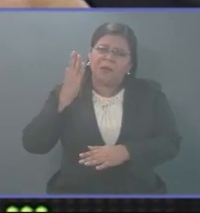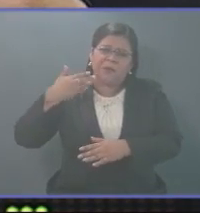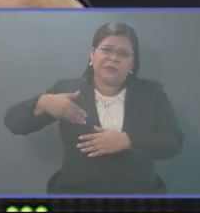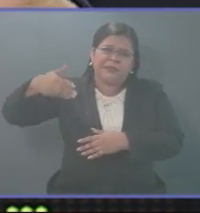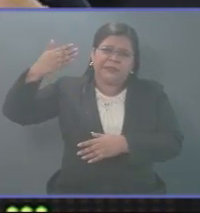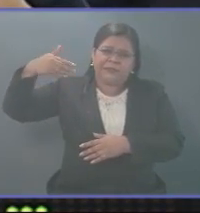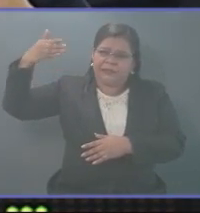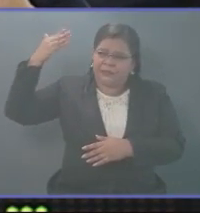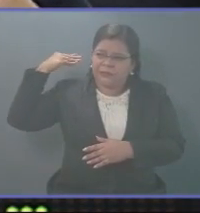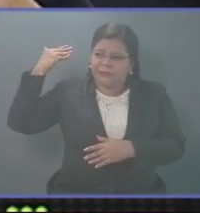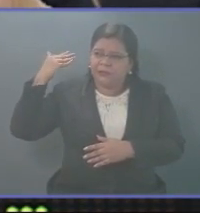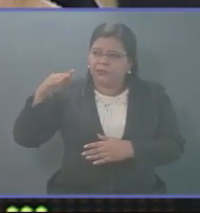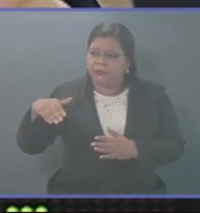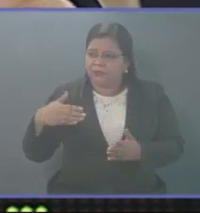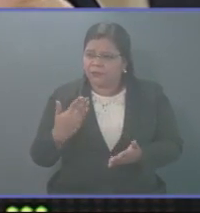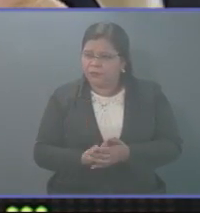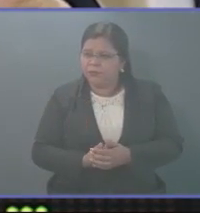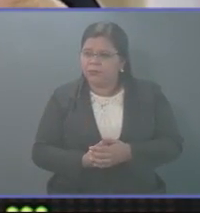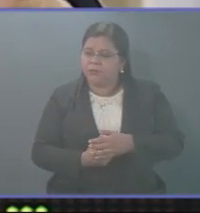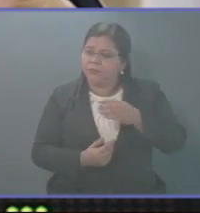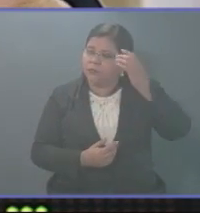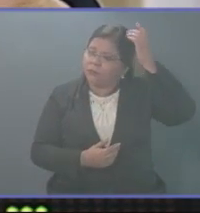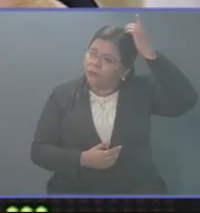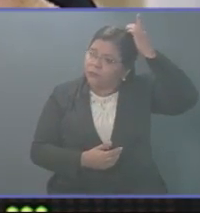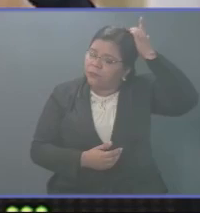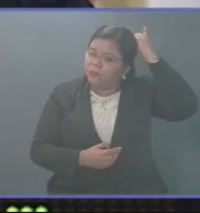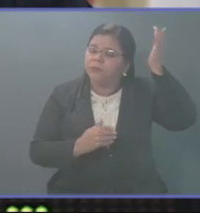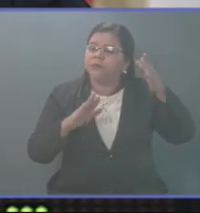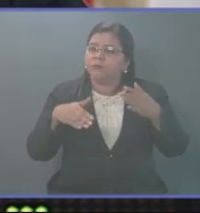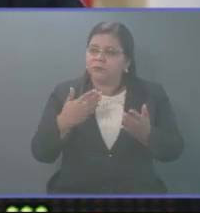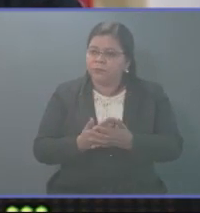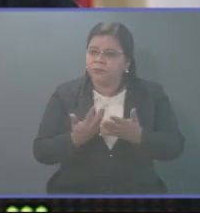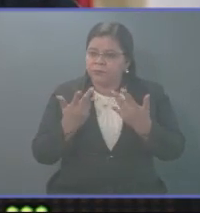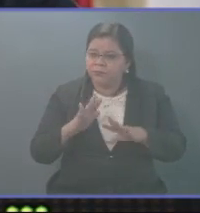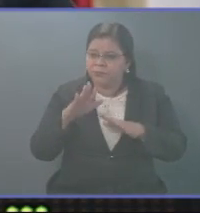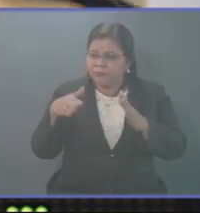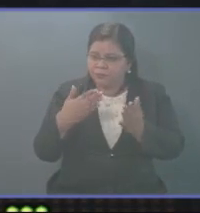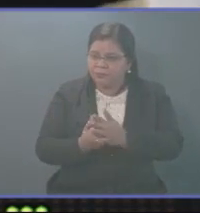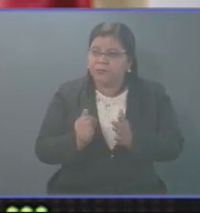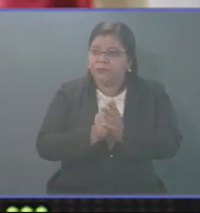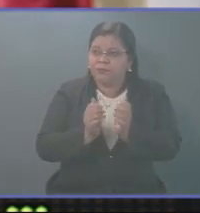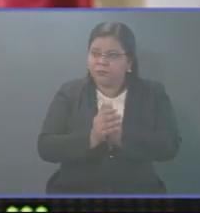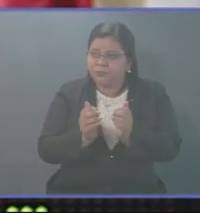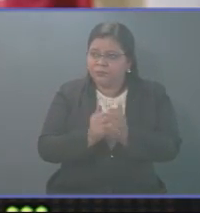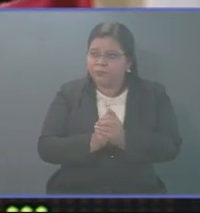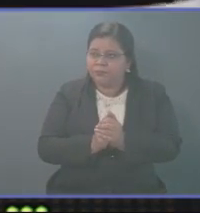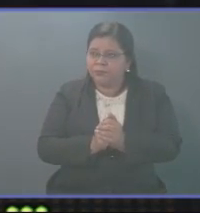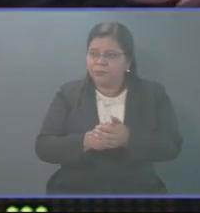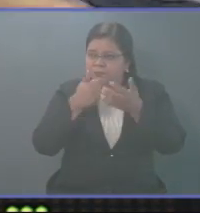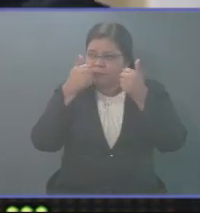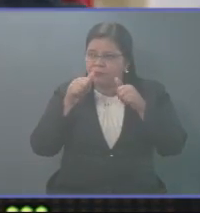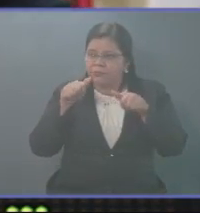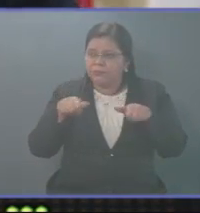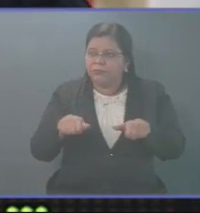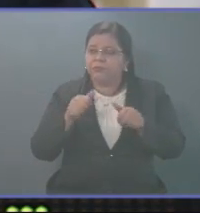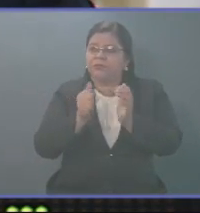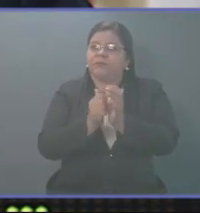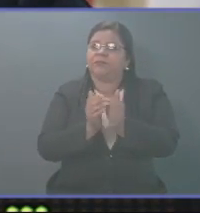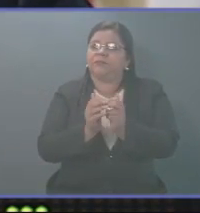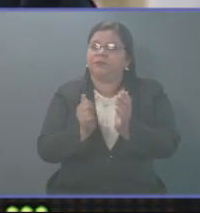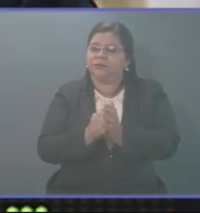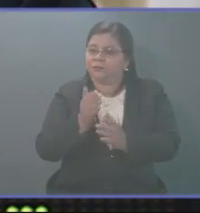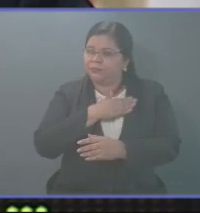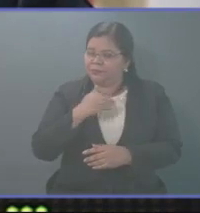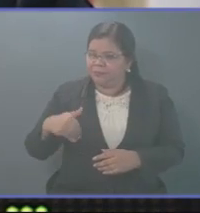con los problemas? ¿Cómo no se va a mencionar para estar refiriendo a un problema que se dio a raíz de aquella consecuencia que viene